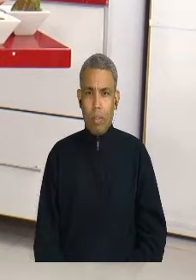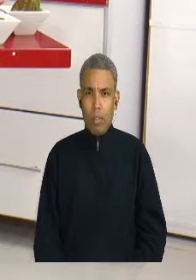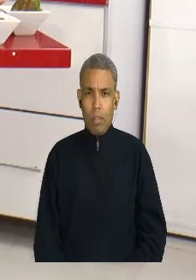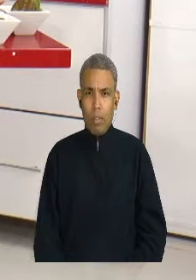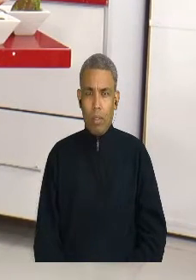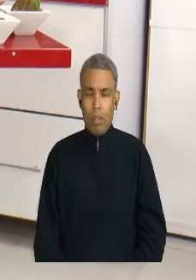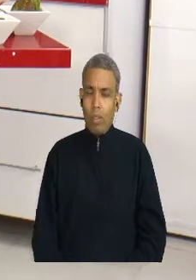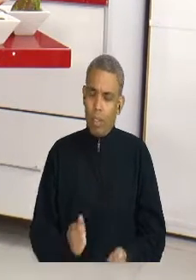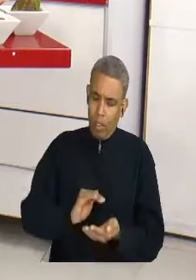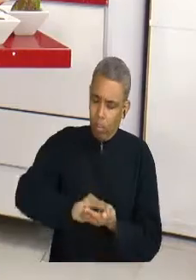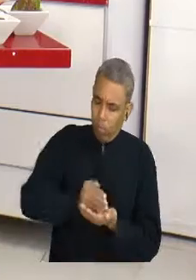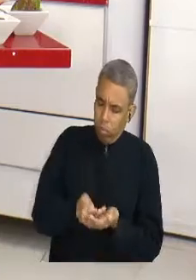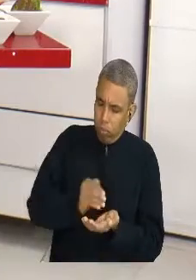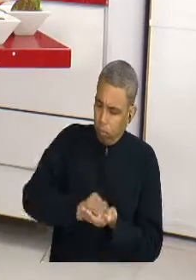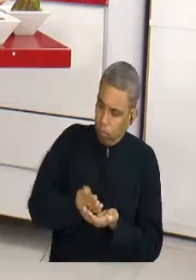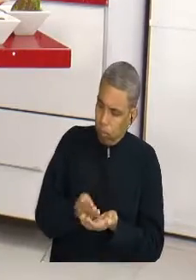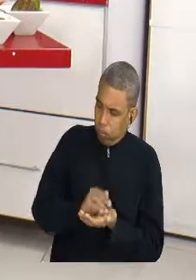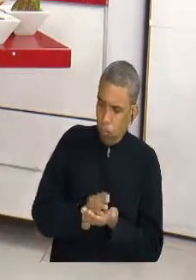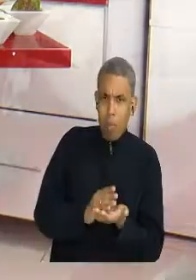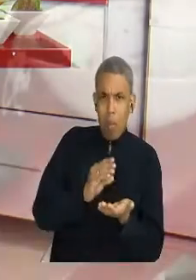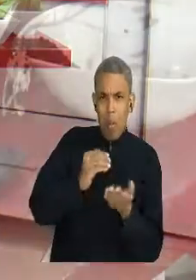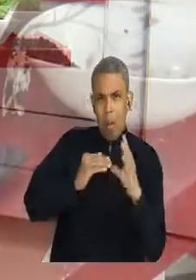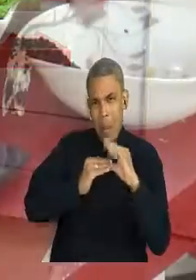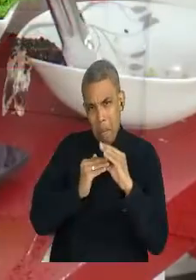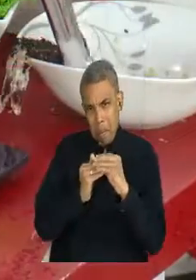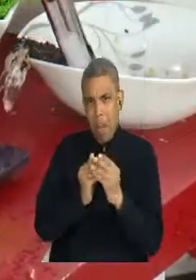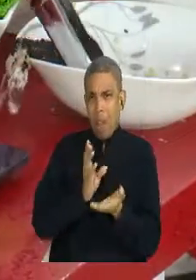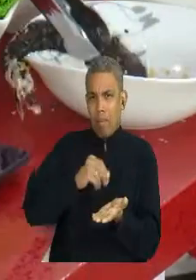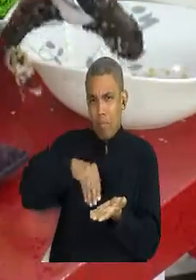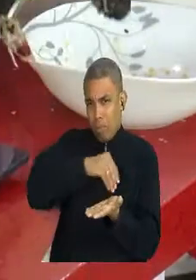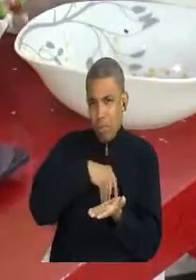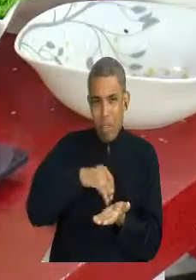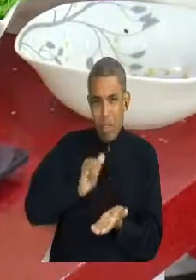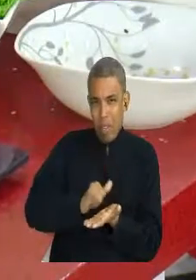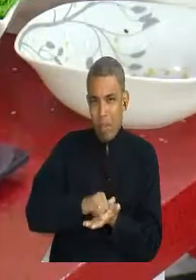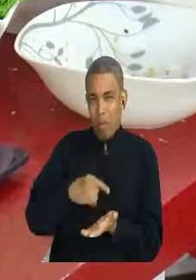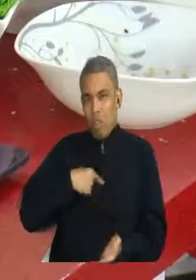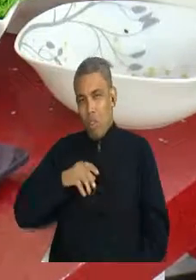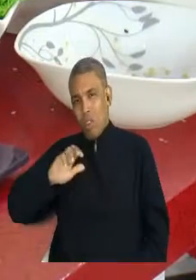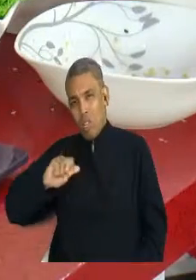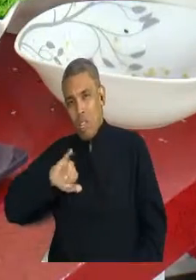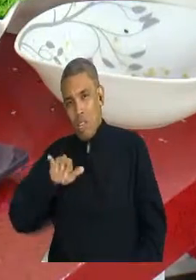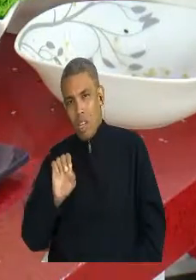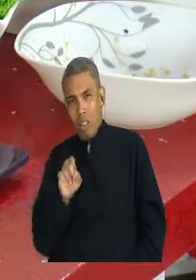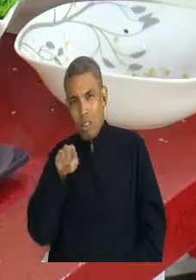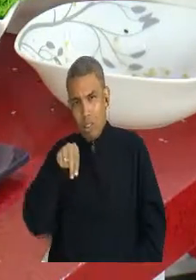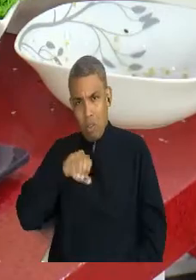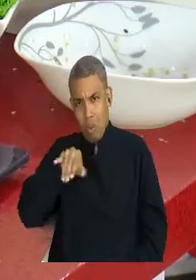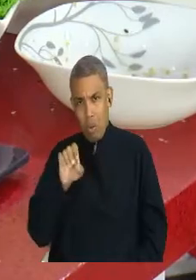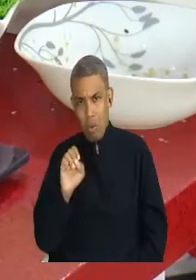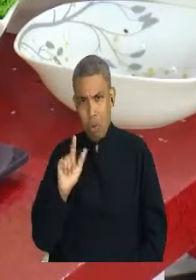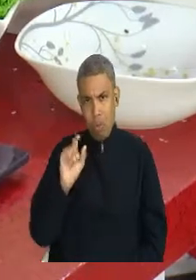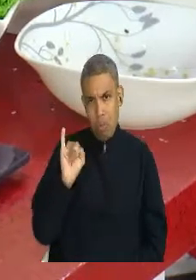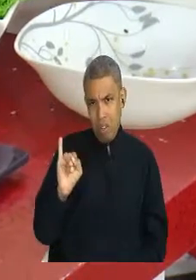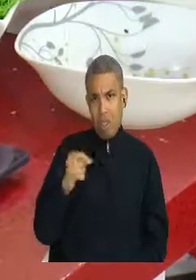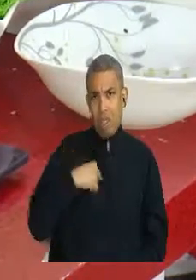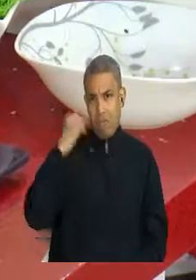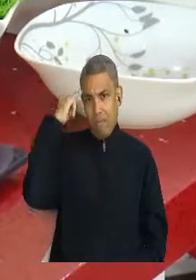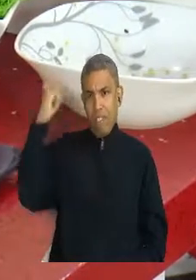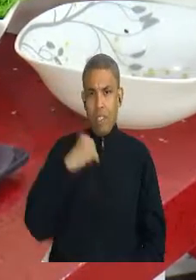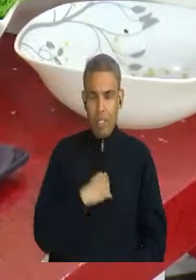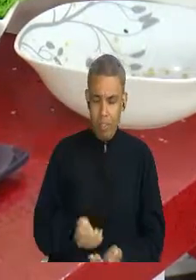función que le hacemos con el apanado de panco, de parmesano, de coco, ajá, harina, huevo, sí. El mismo estilo de apanado lo hice en esta